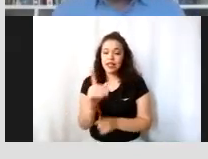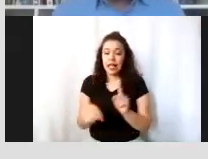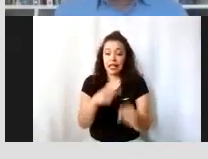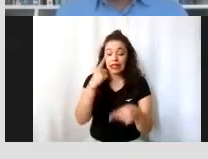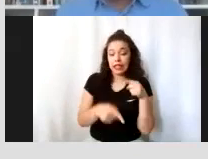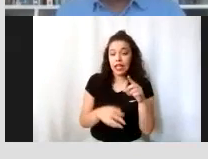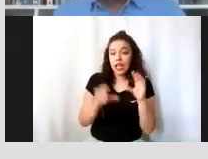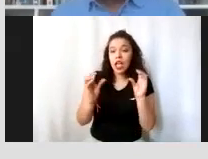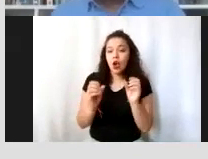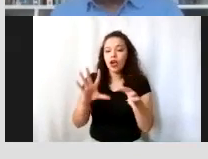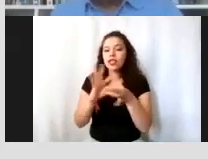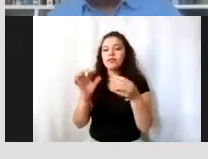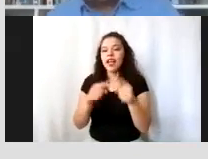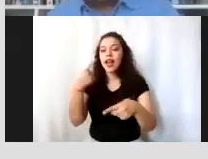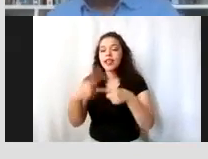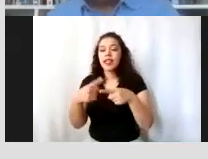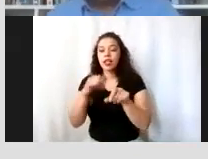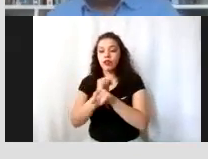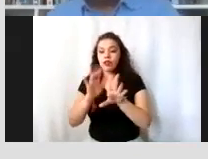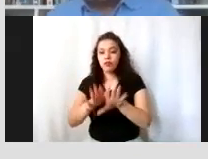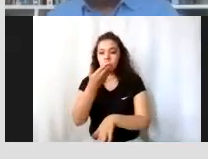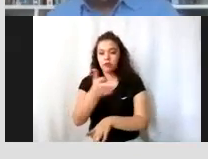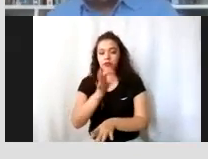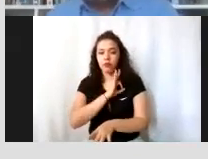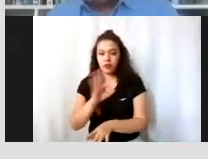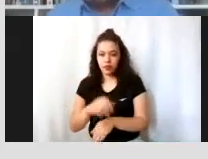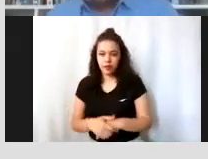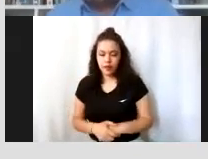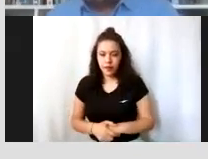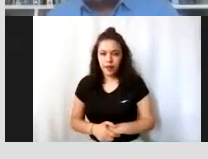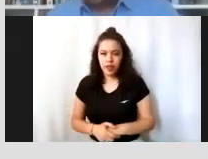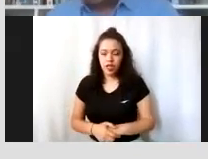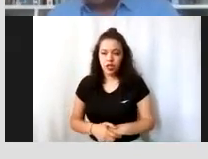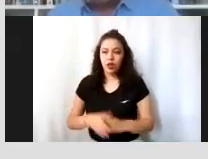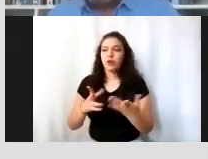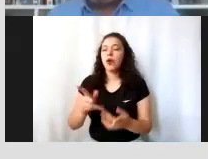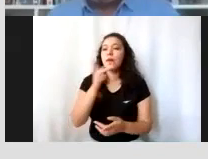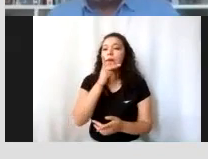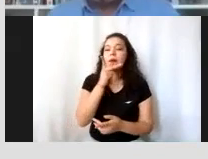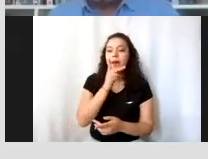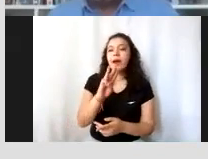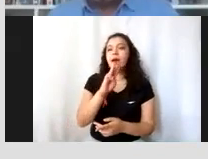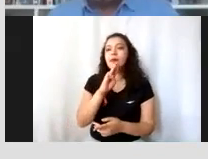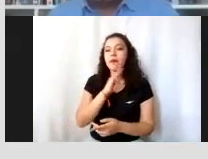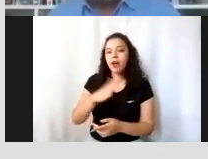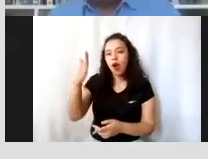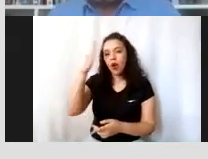o especificar que solamente se refieren a personas como padres o tutores, quizás que